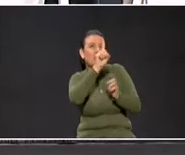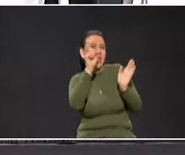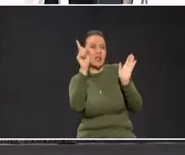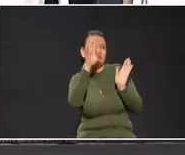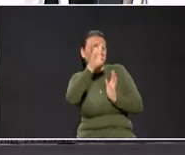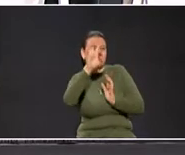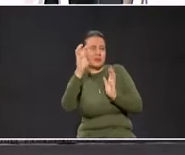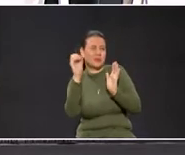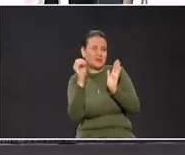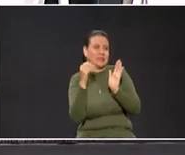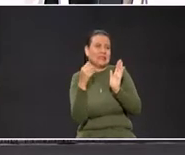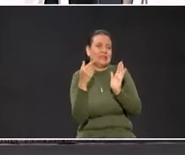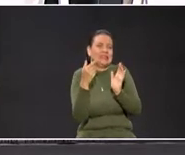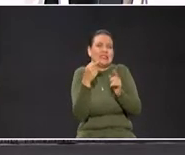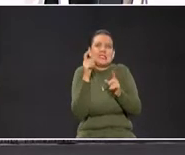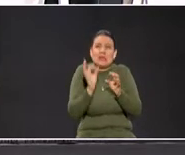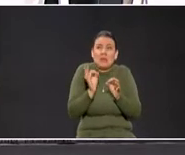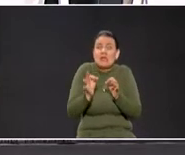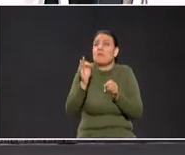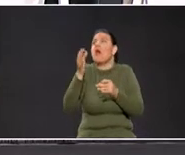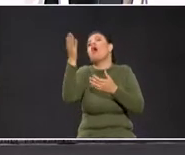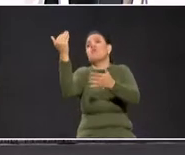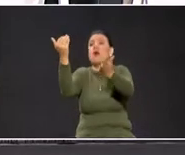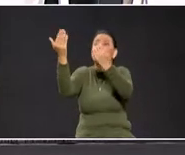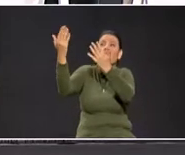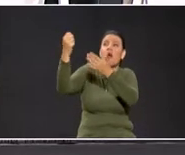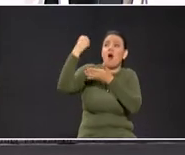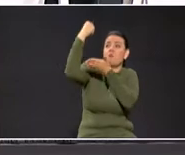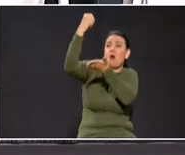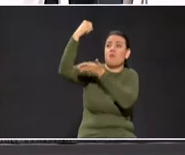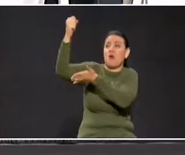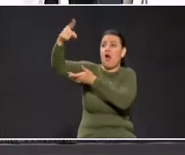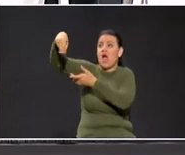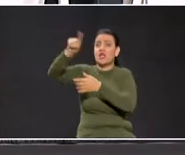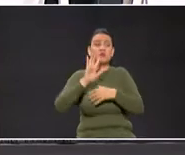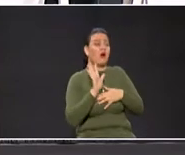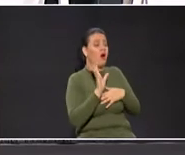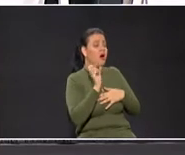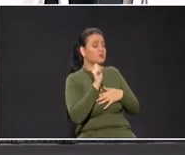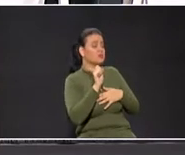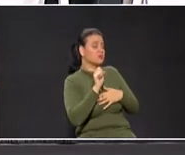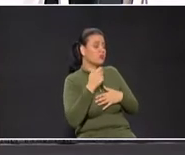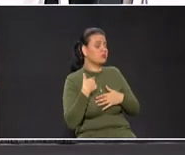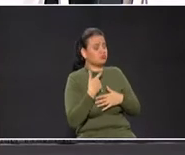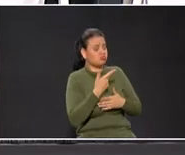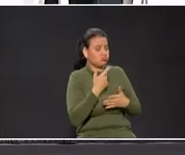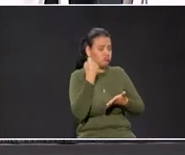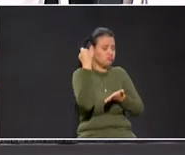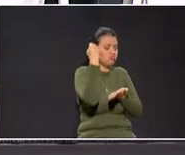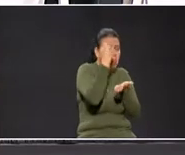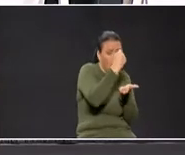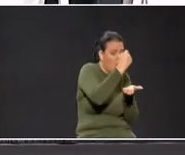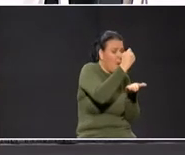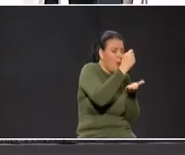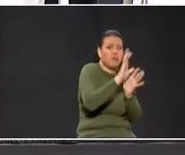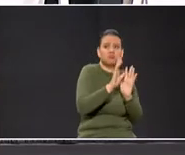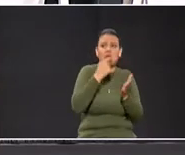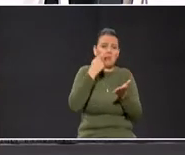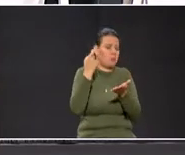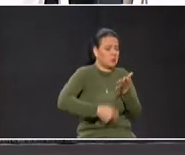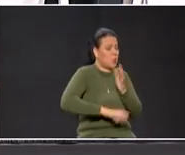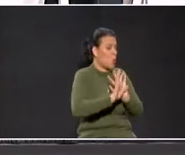privilegiar el capital extranjero las golondrinas que vienen acá invierten con muy poca responsabilidad que va a haber una gran cantidad de puestos que tienen